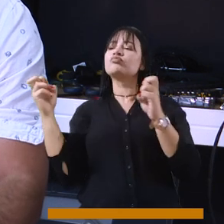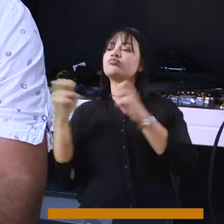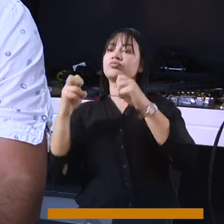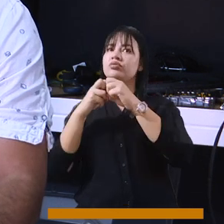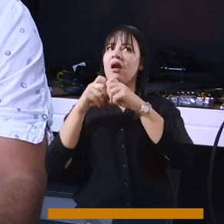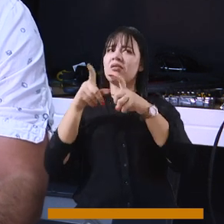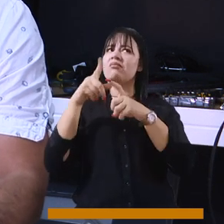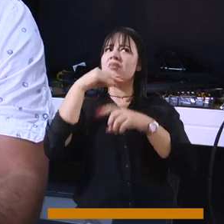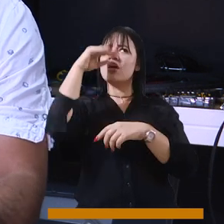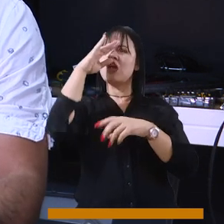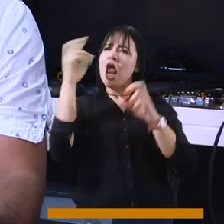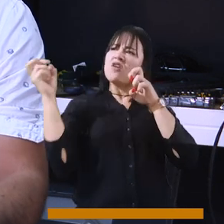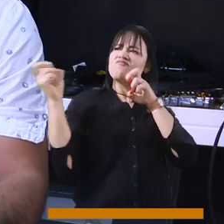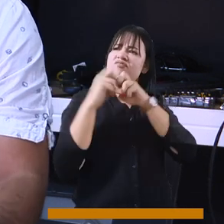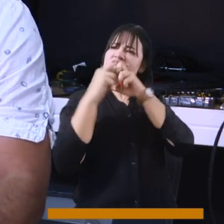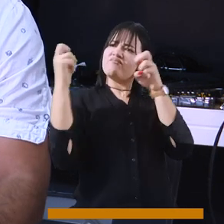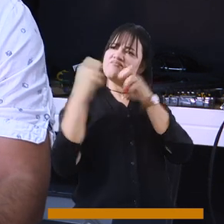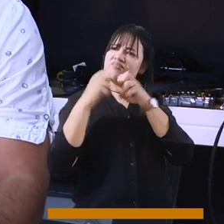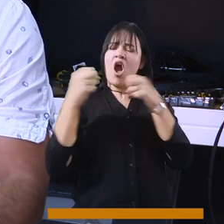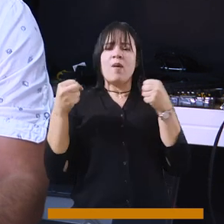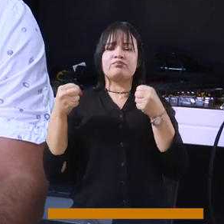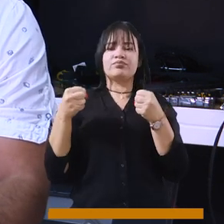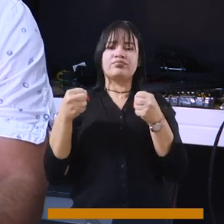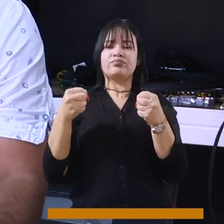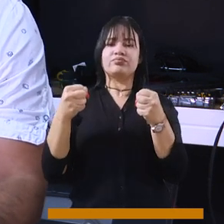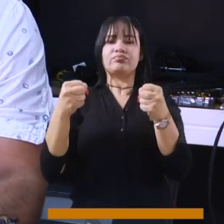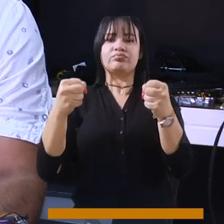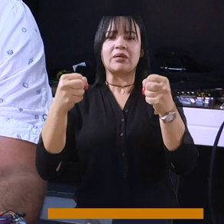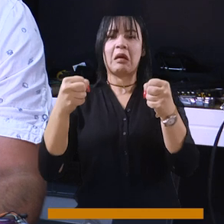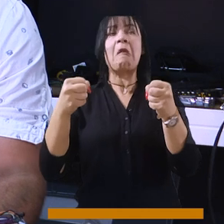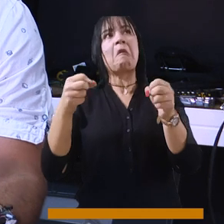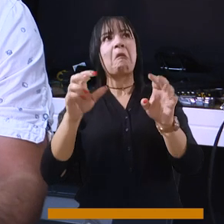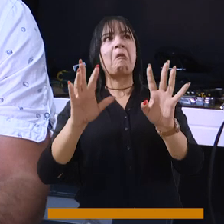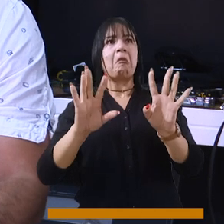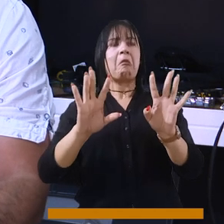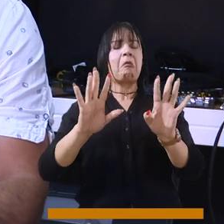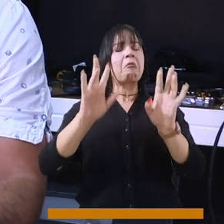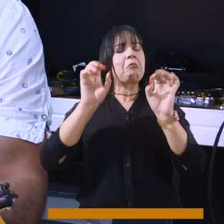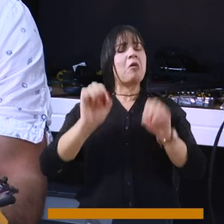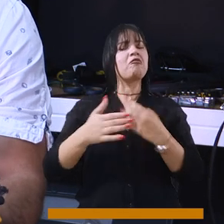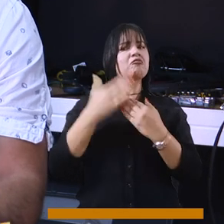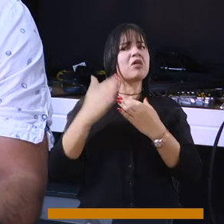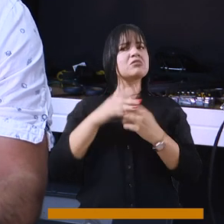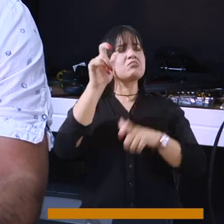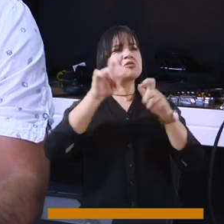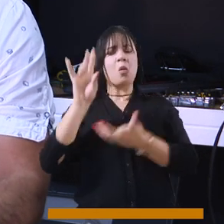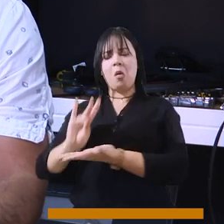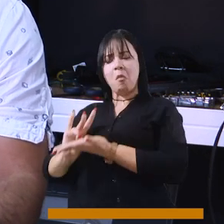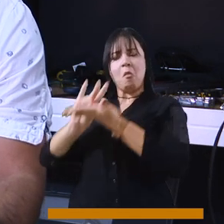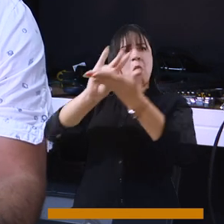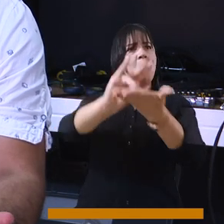generación de Electricidad pues vemos en esos tres factores eh una gran probabilidad de ser este el modelo